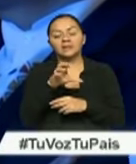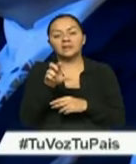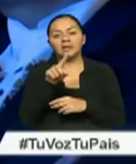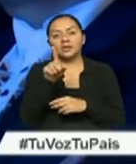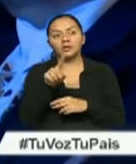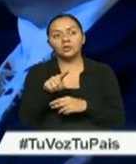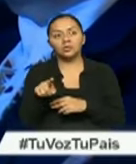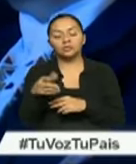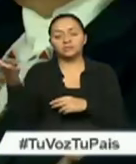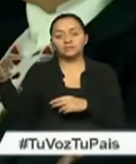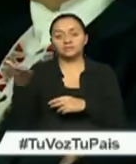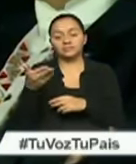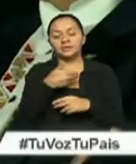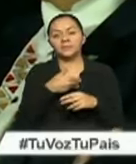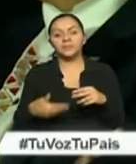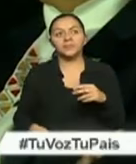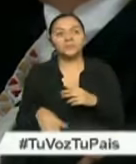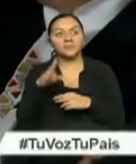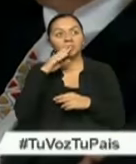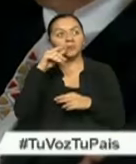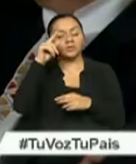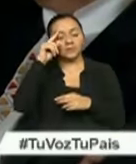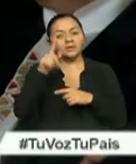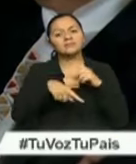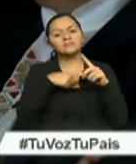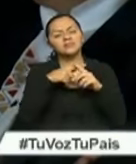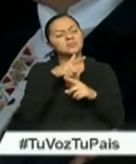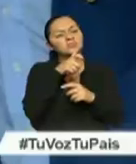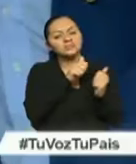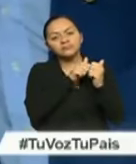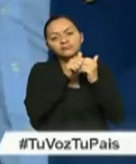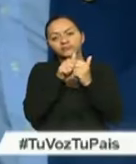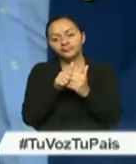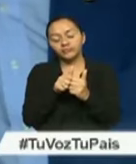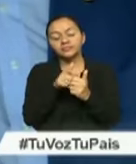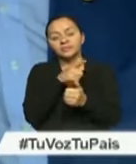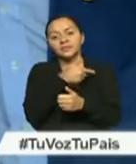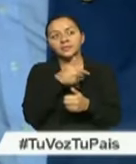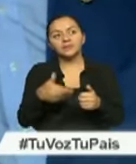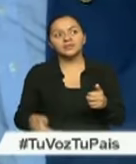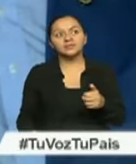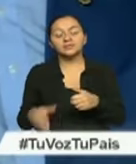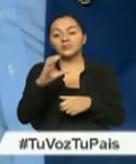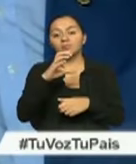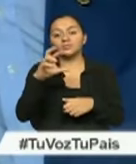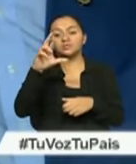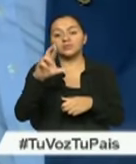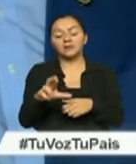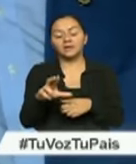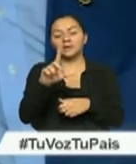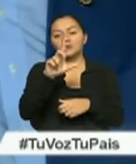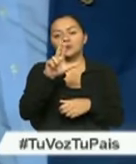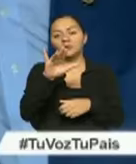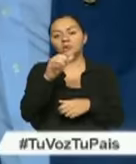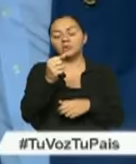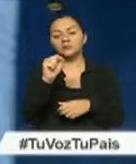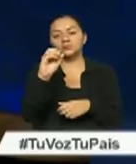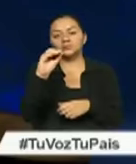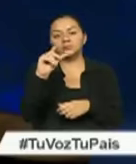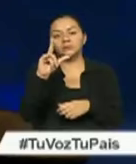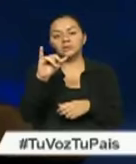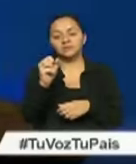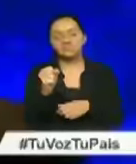de la República, Rafael Correa, quien estuvo acompañado por su homólogo costarricense, Luis Guillermo